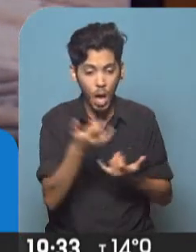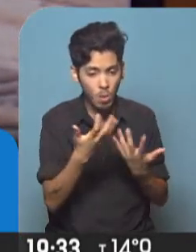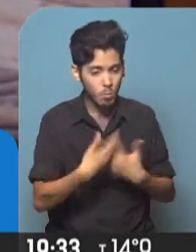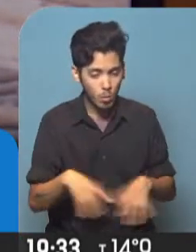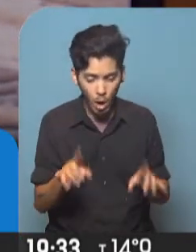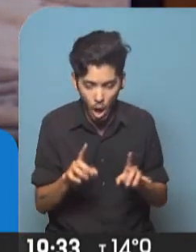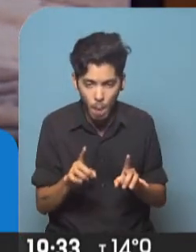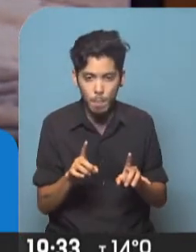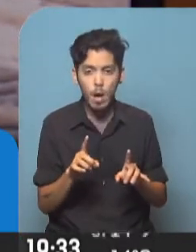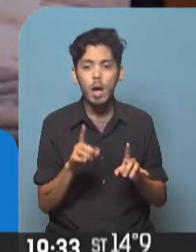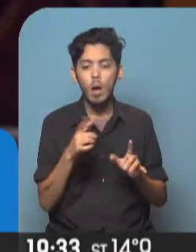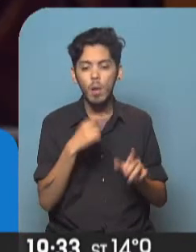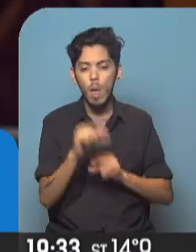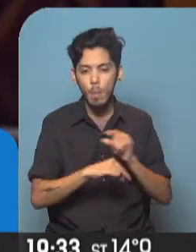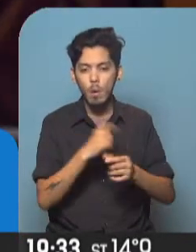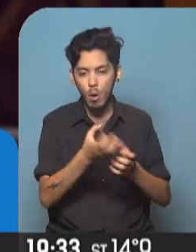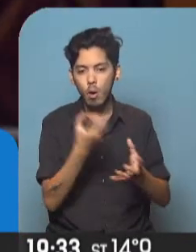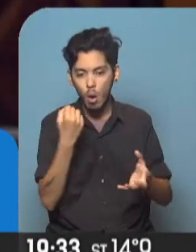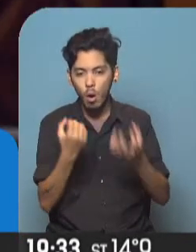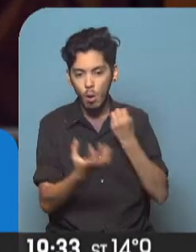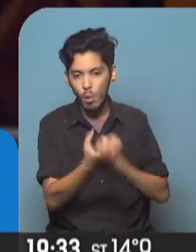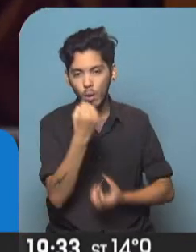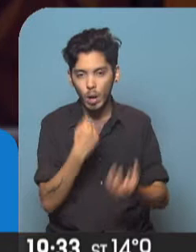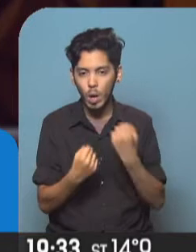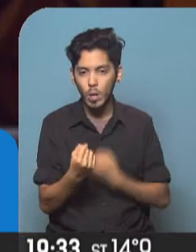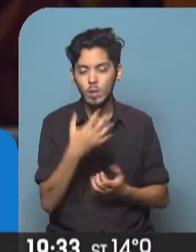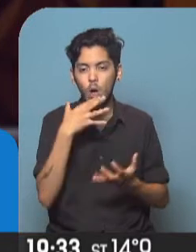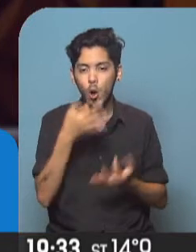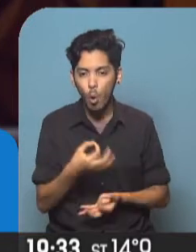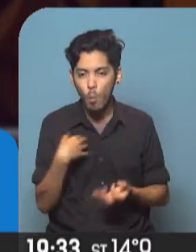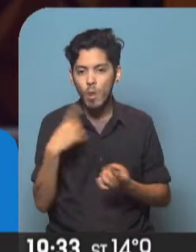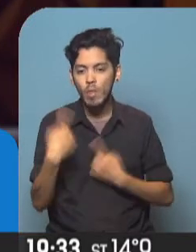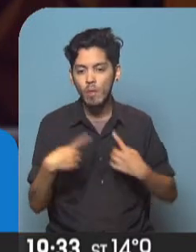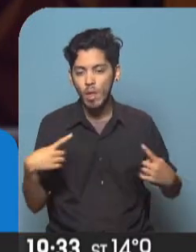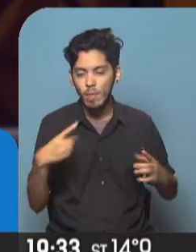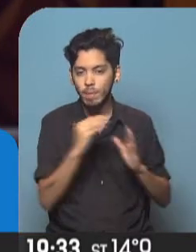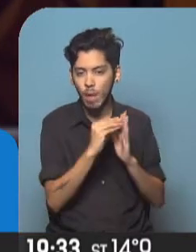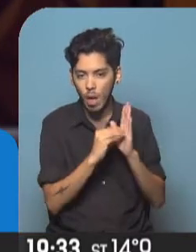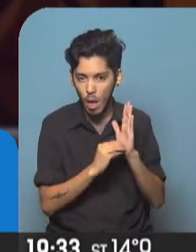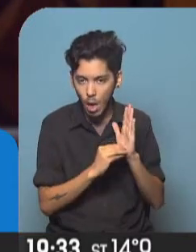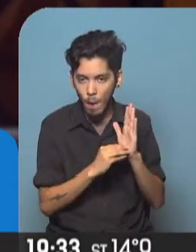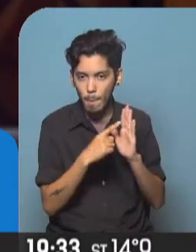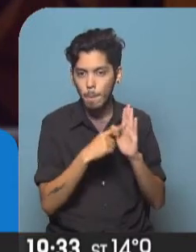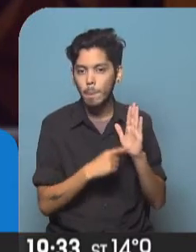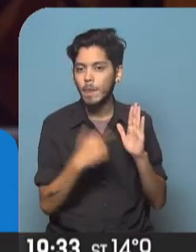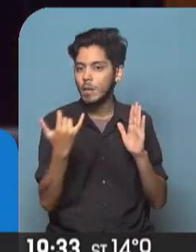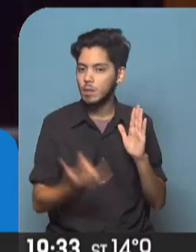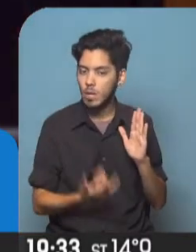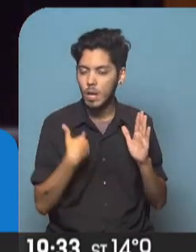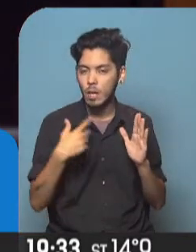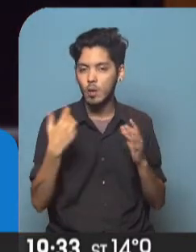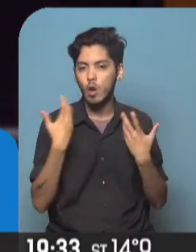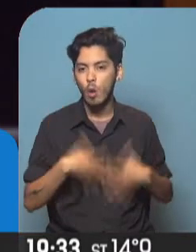se va a ir desembolsando a medida que se van cumpliendo determinadas metas que tienen una revisión generalmente